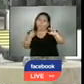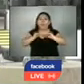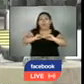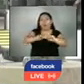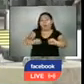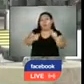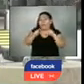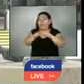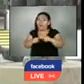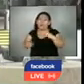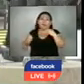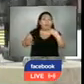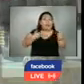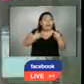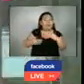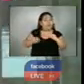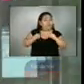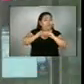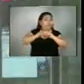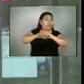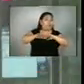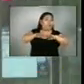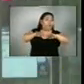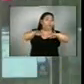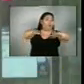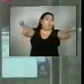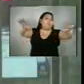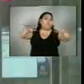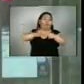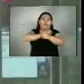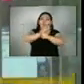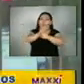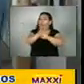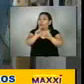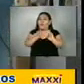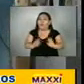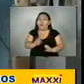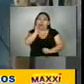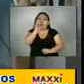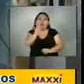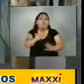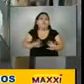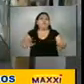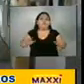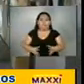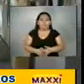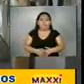organismo advierte que el tsunami de infecciones por Omicron no puede clasificarse como leve.